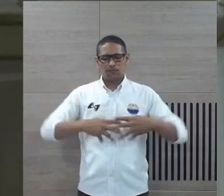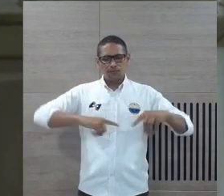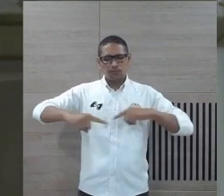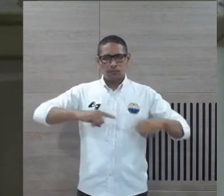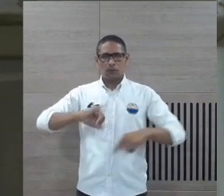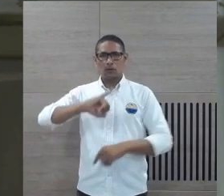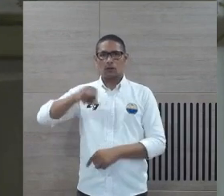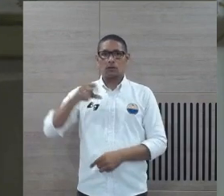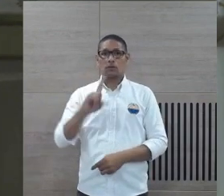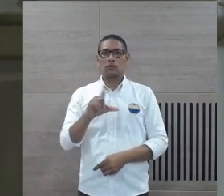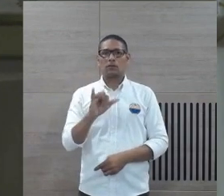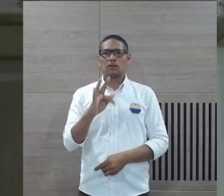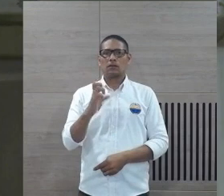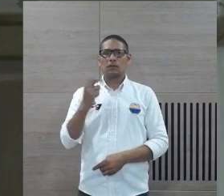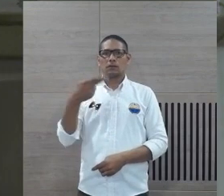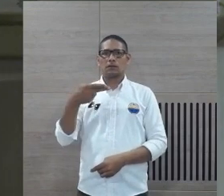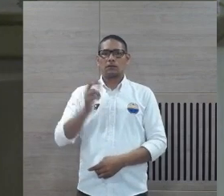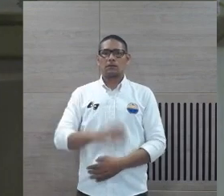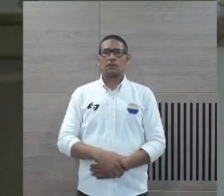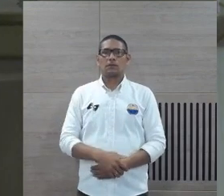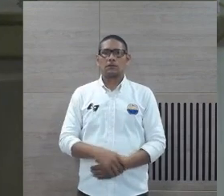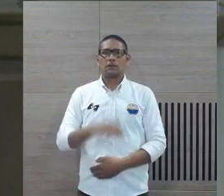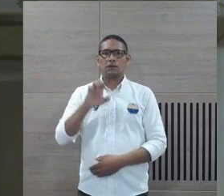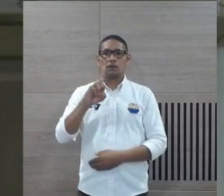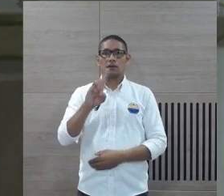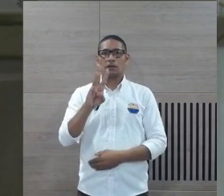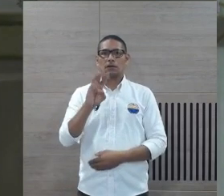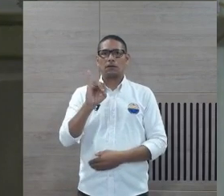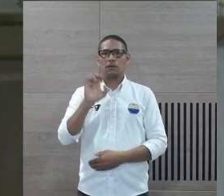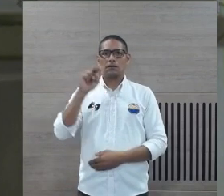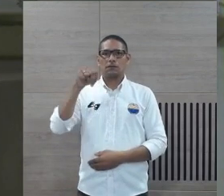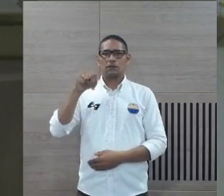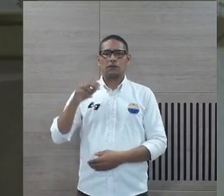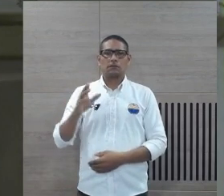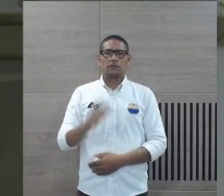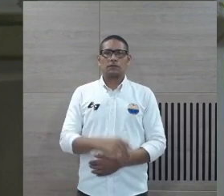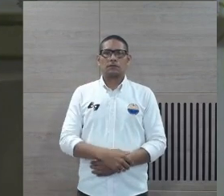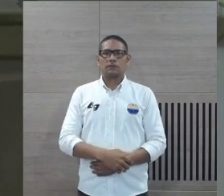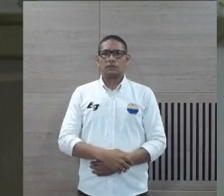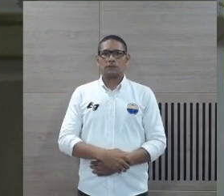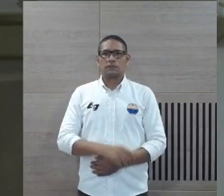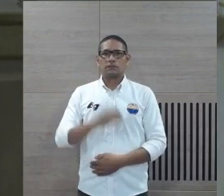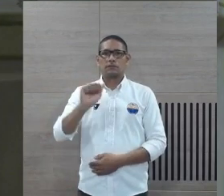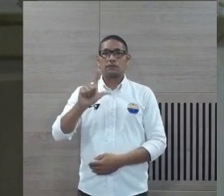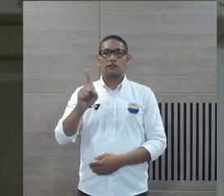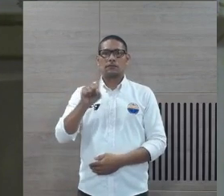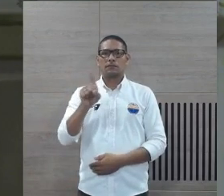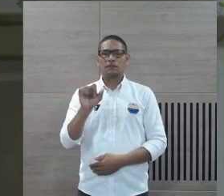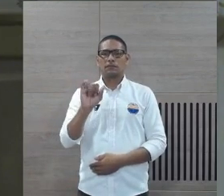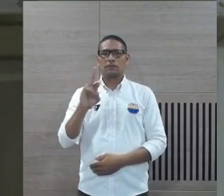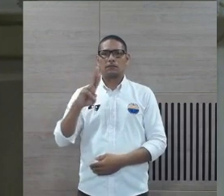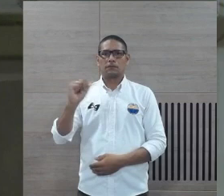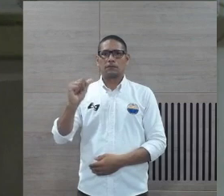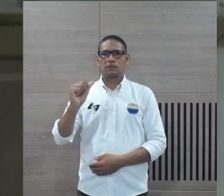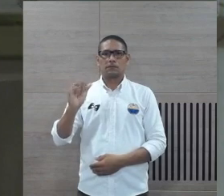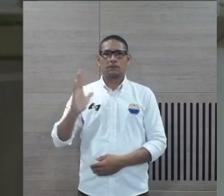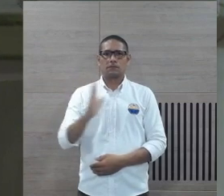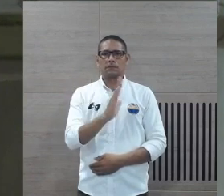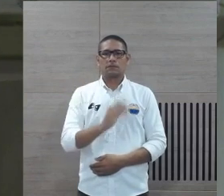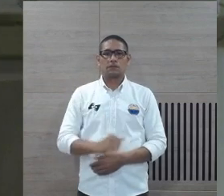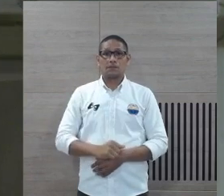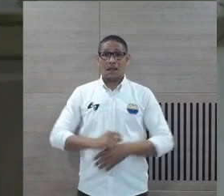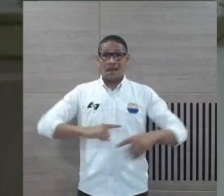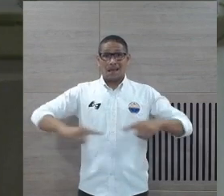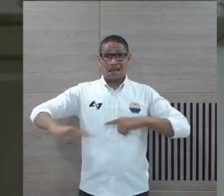Camargo Bolaño. Alcira Rosa Troncoso Lugo. Administrador de Empresas Turísticas y Hoteleras, Mayra Alejandra Palomino